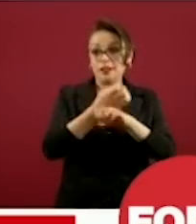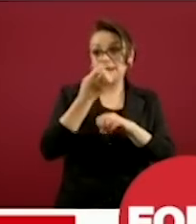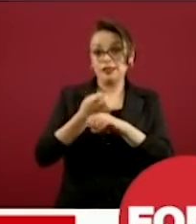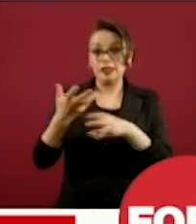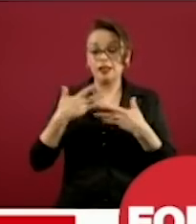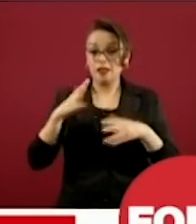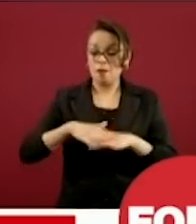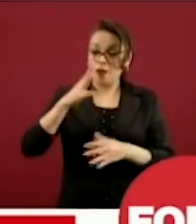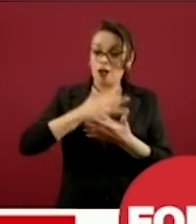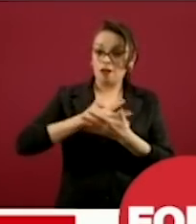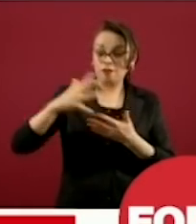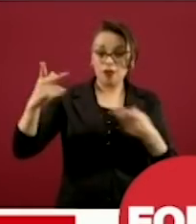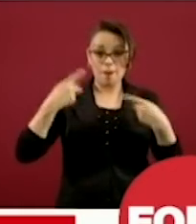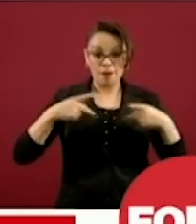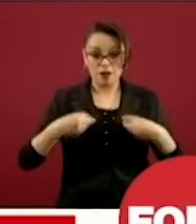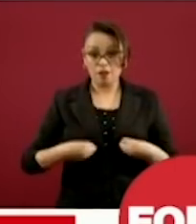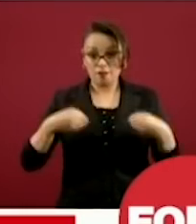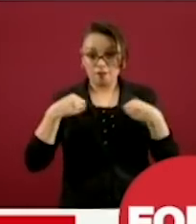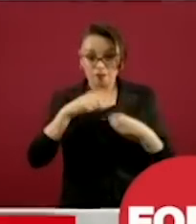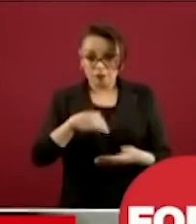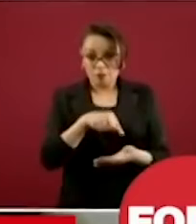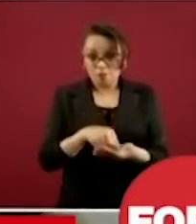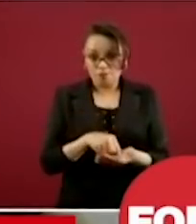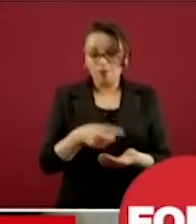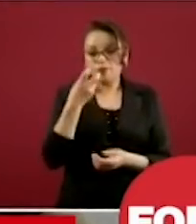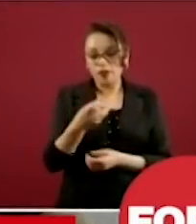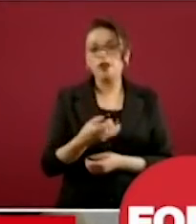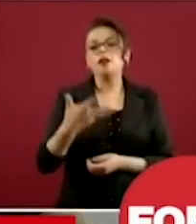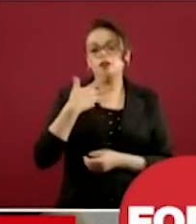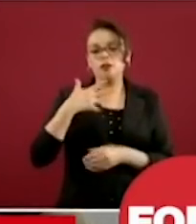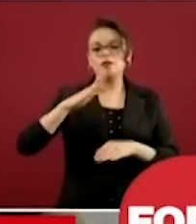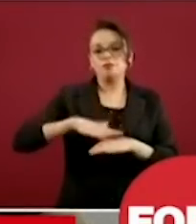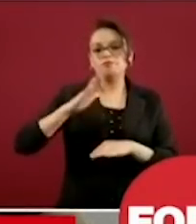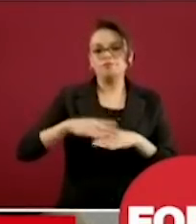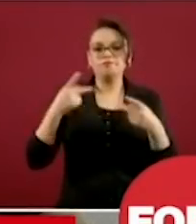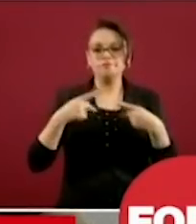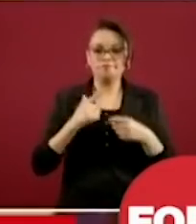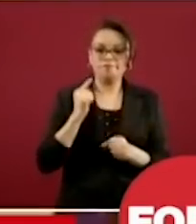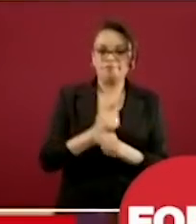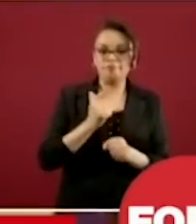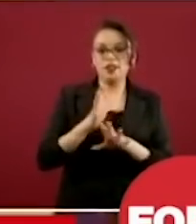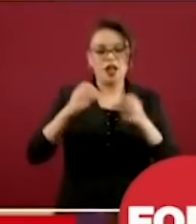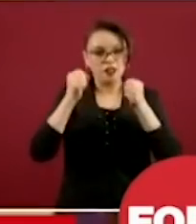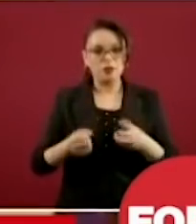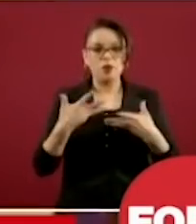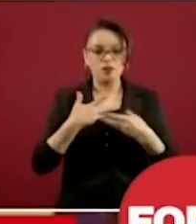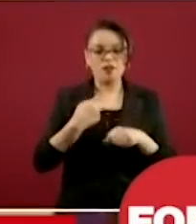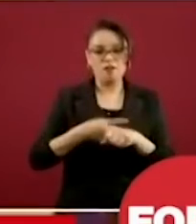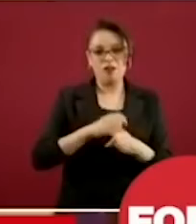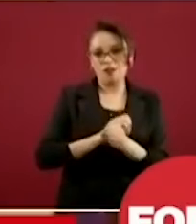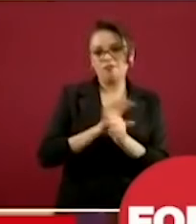mayores concentraciones poblacionales y con mayor cantidad de casos confirmados es también donde podemos observar una